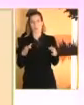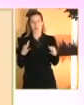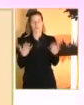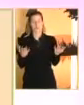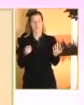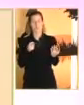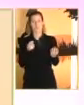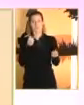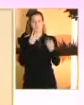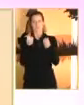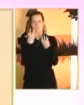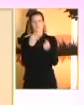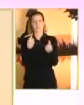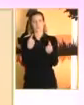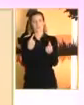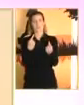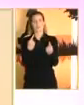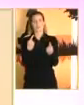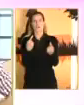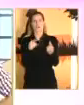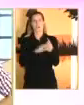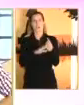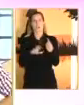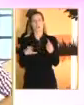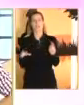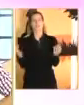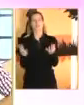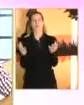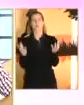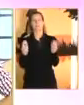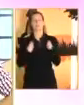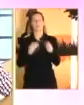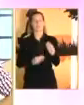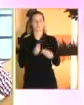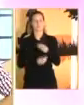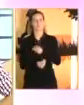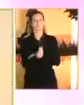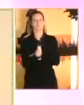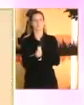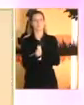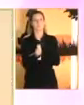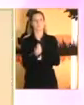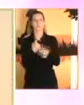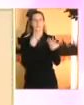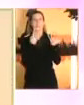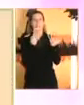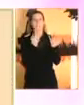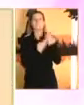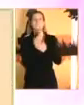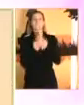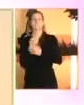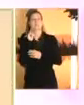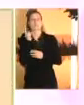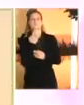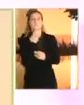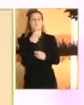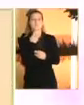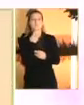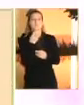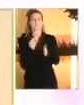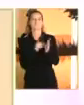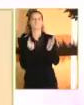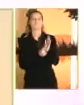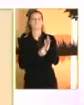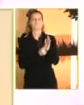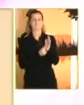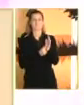porque se le detectó a muy temprana edad. A los seis días de nacer. A los seis días que era sordo. Sí. Sordo total. Hicimos las